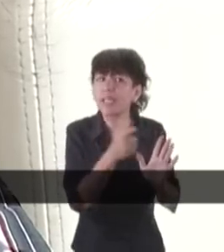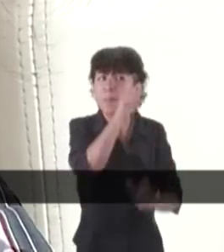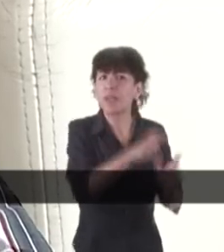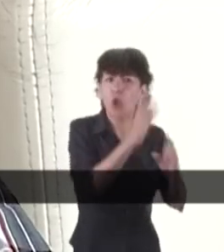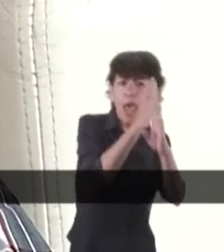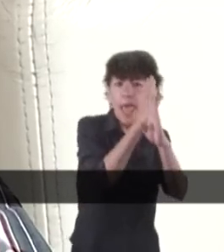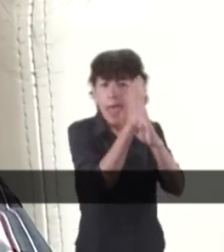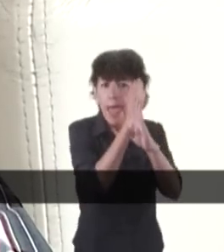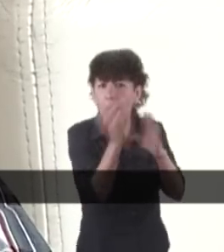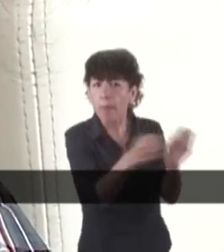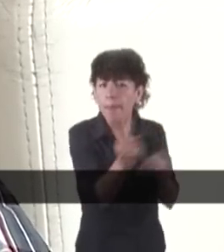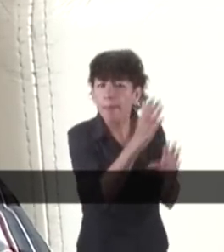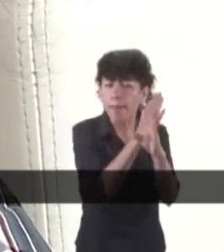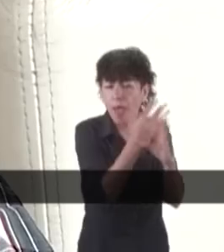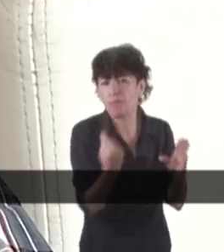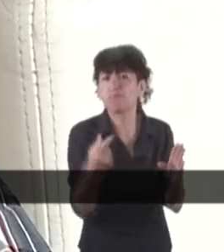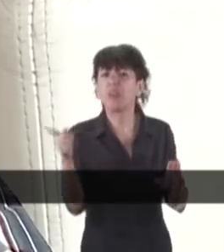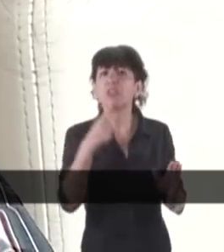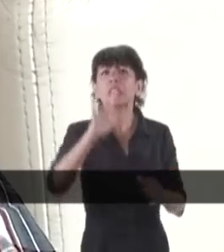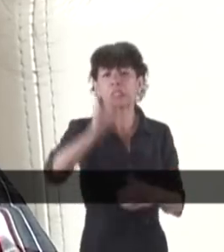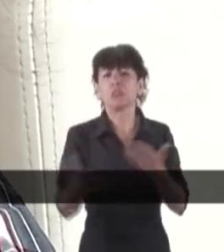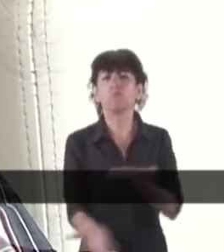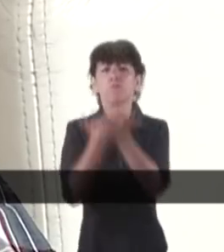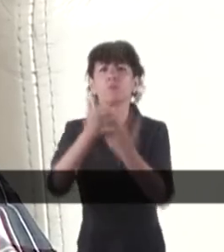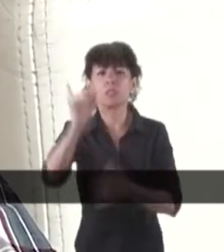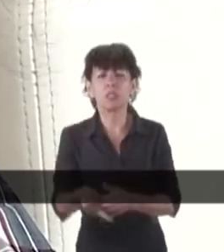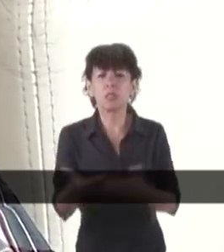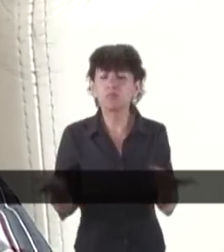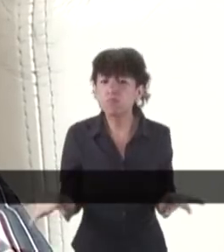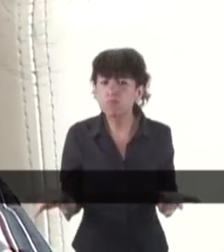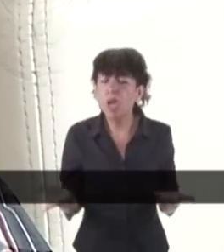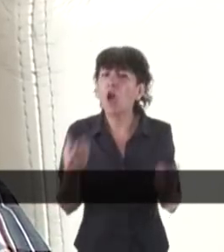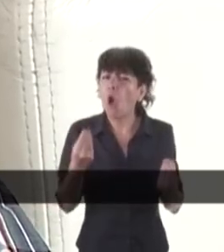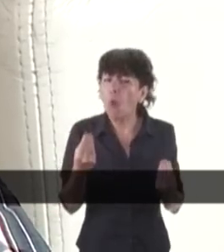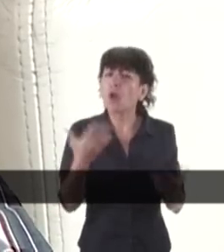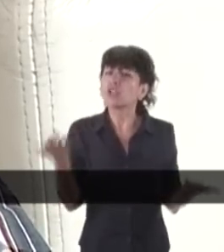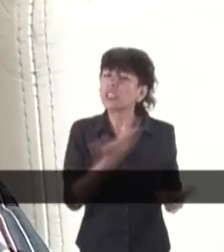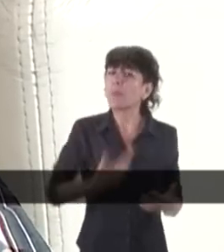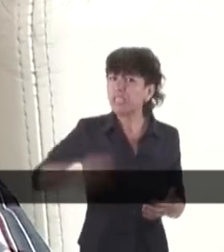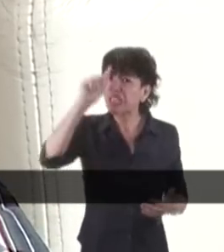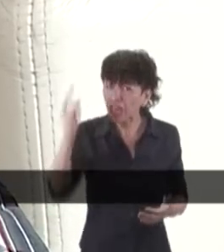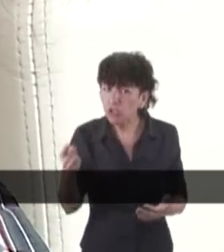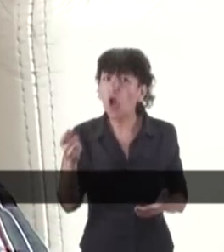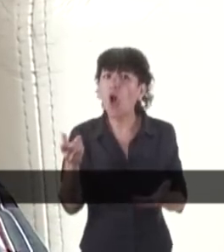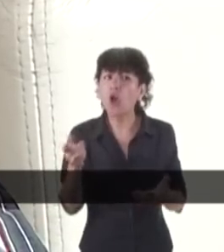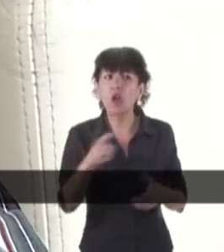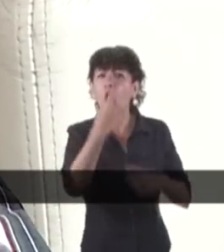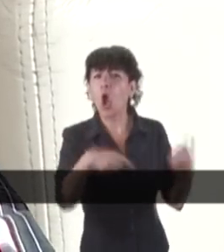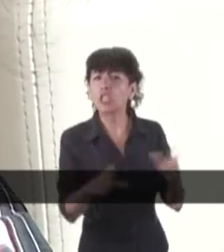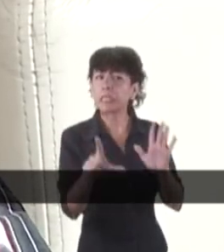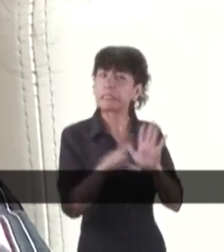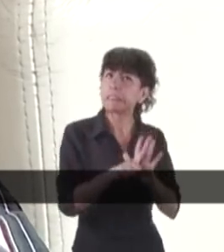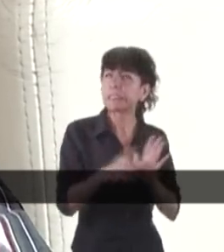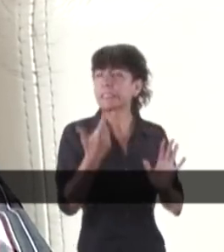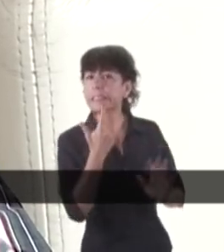ilegal? A partir de ahora, ¿el gobierno argentino va a avalar espionajes ilegales en chats independientemente si el contenido